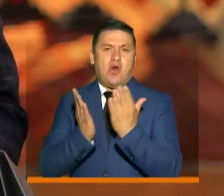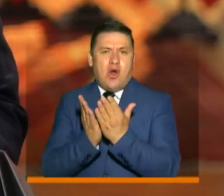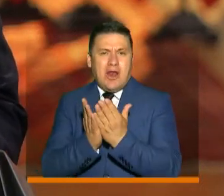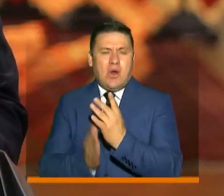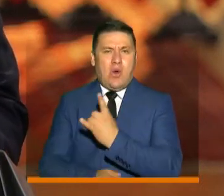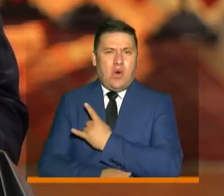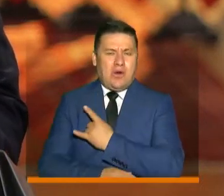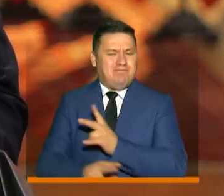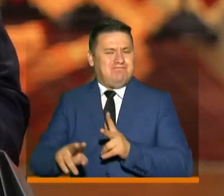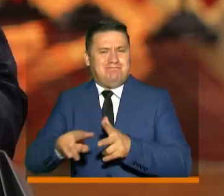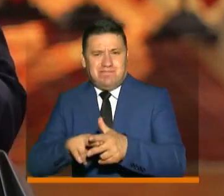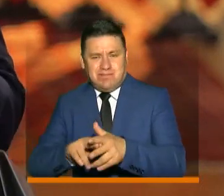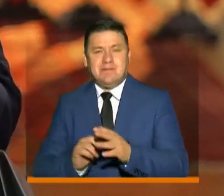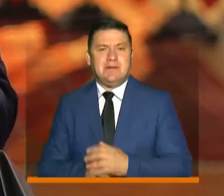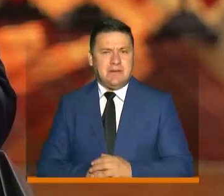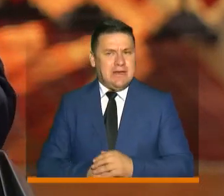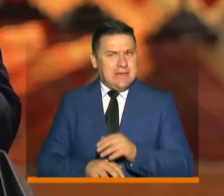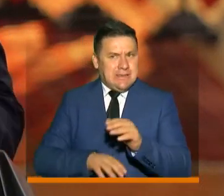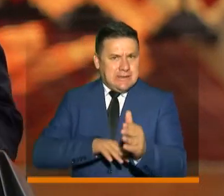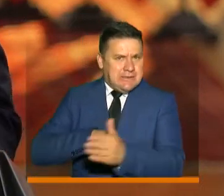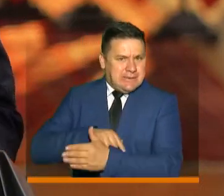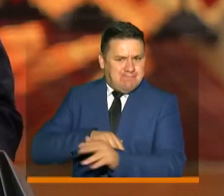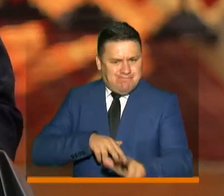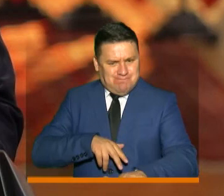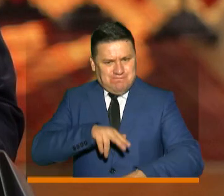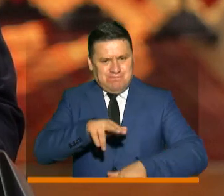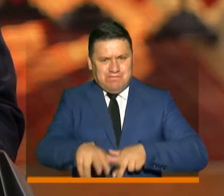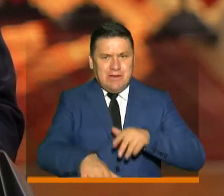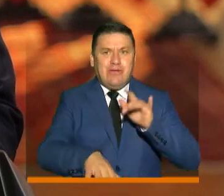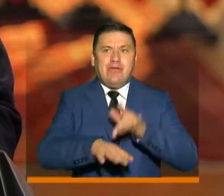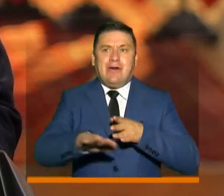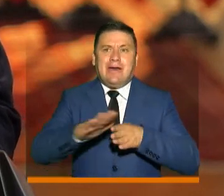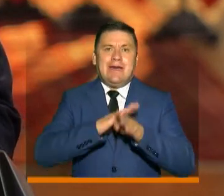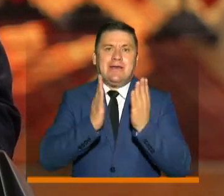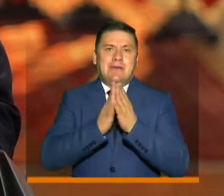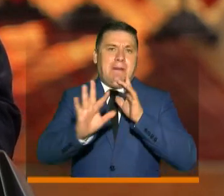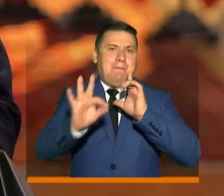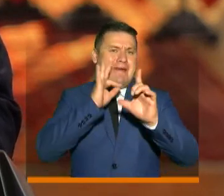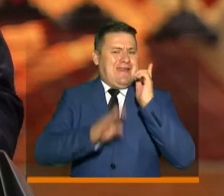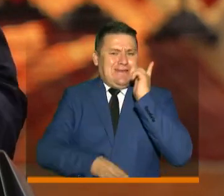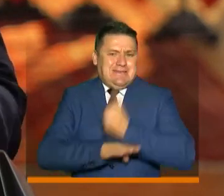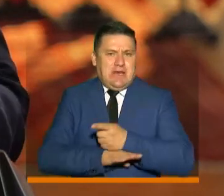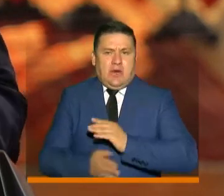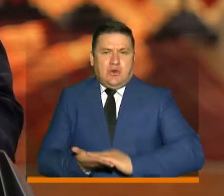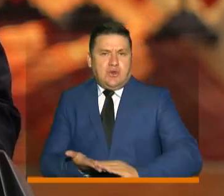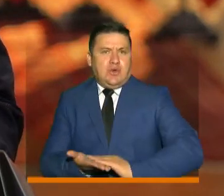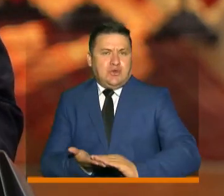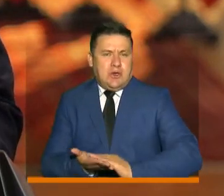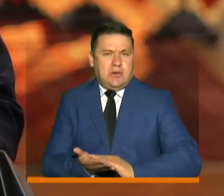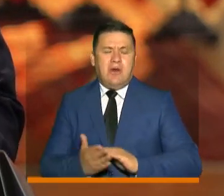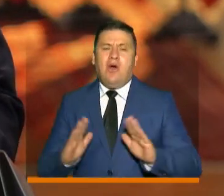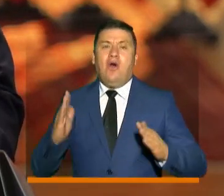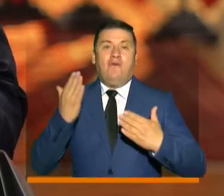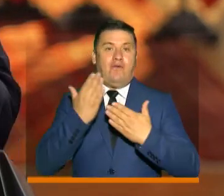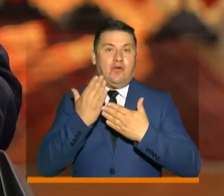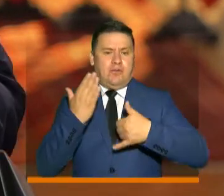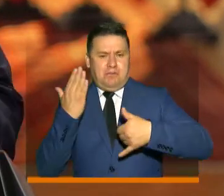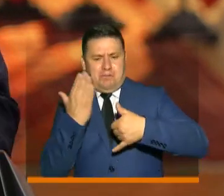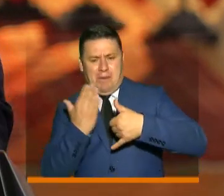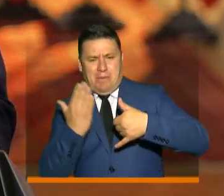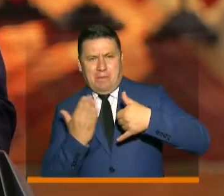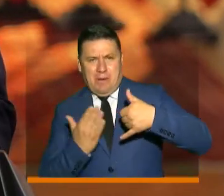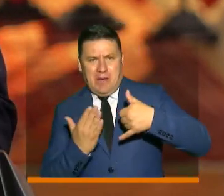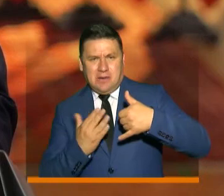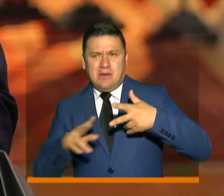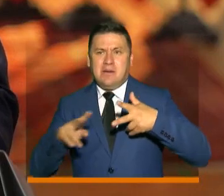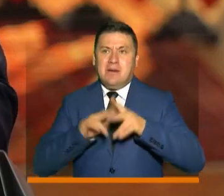universidades y dimos paso a una etapa de educación no presencial y virtual cerramos las fronteras suspendimos